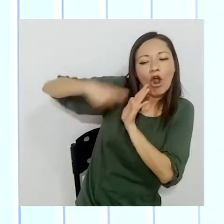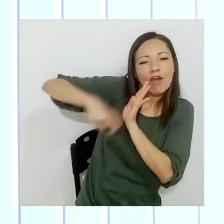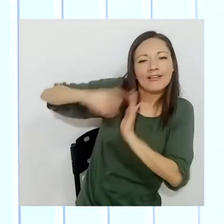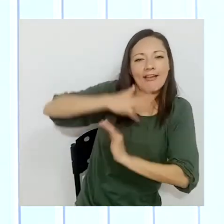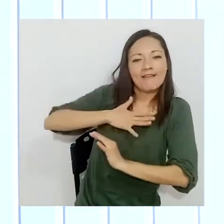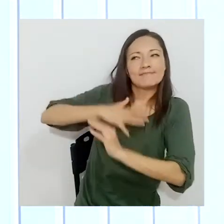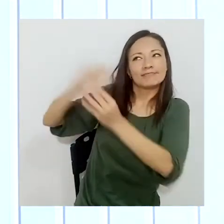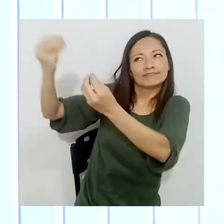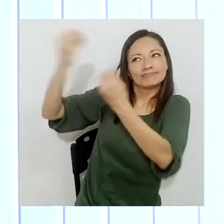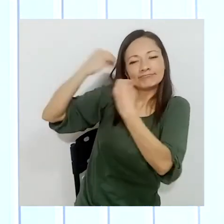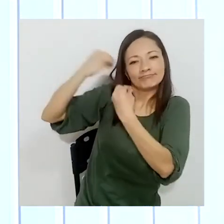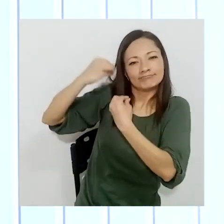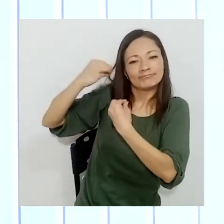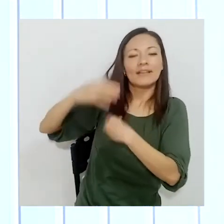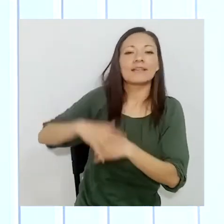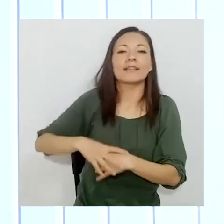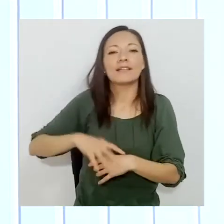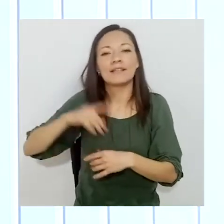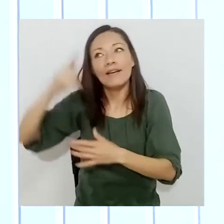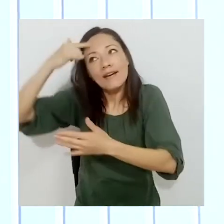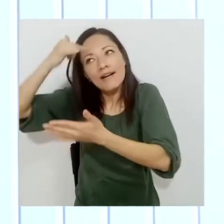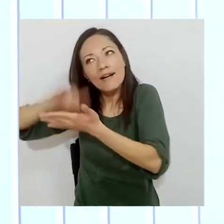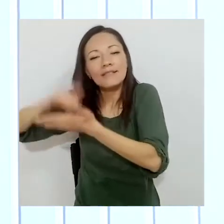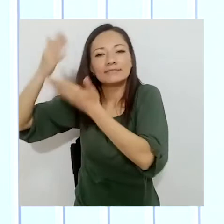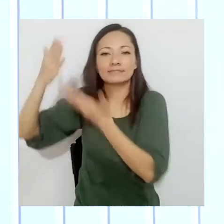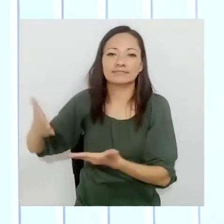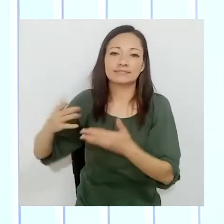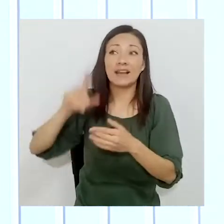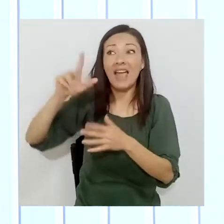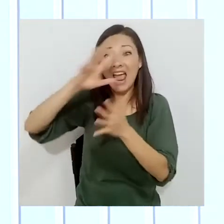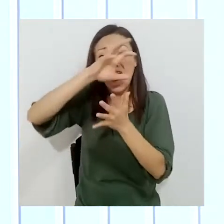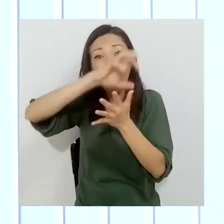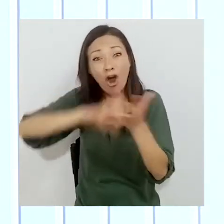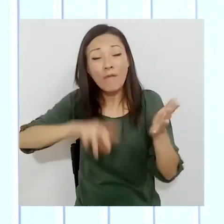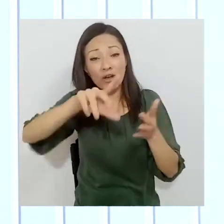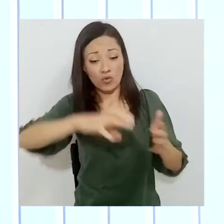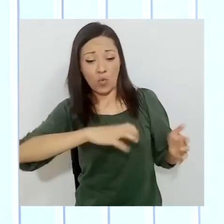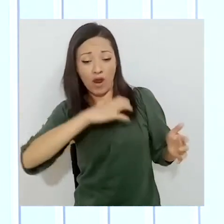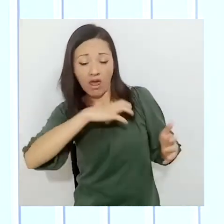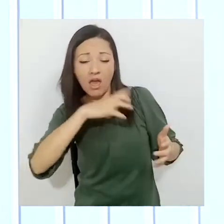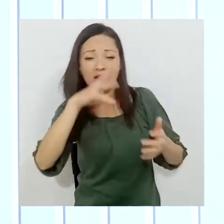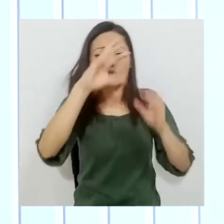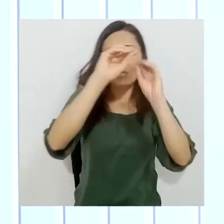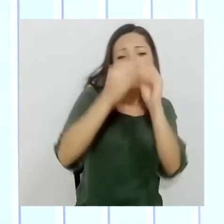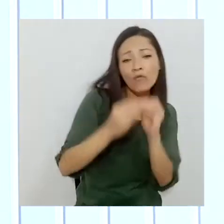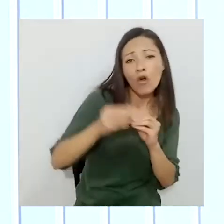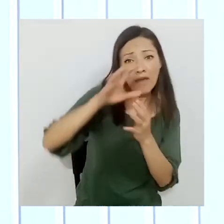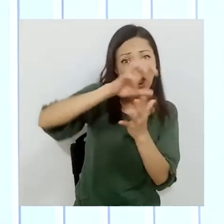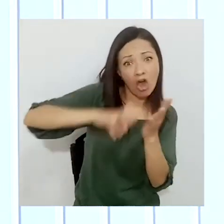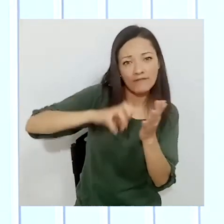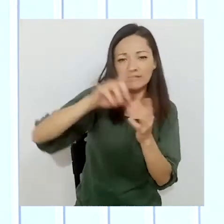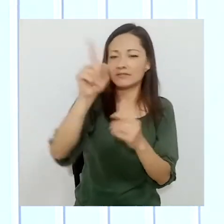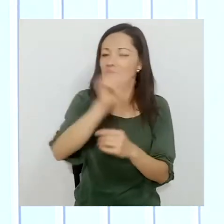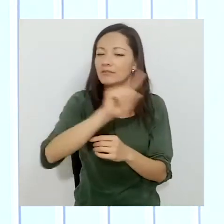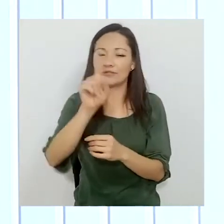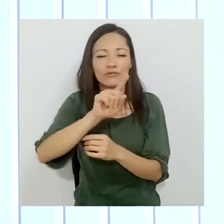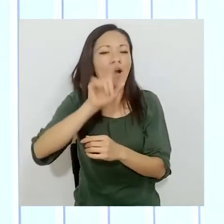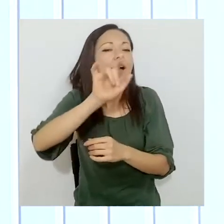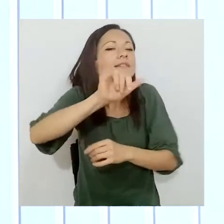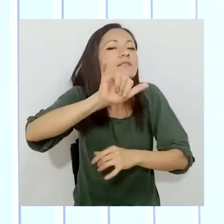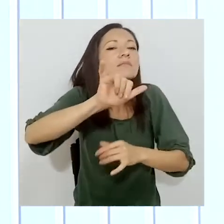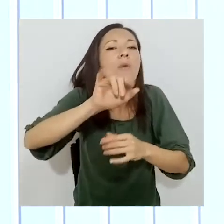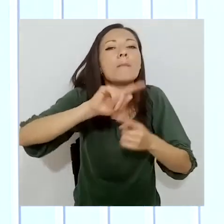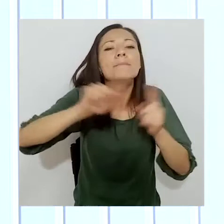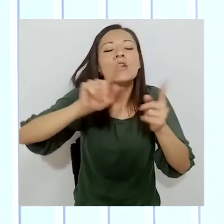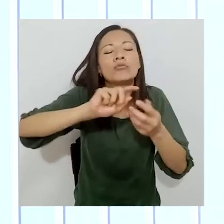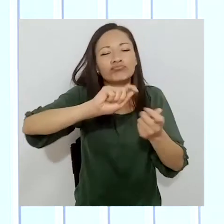creerle. Él no le roba la personalidad, Él no le roba su esencia, sino que la